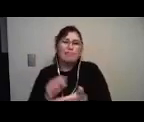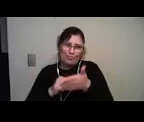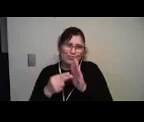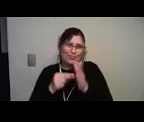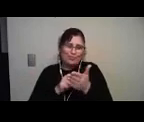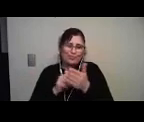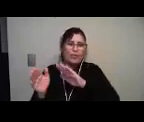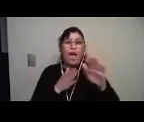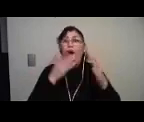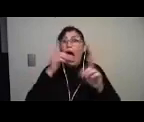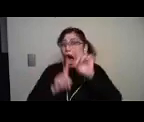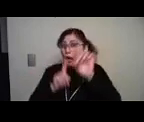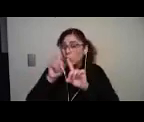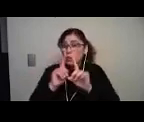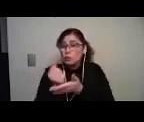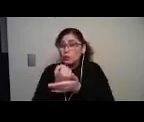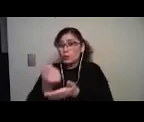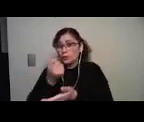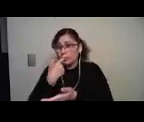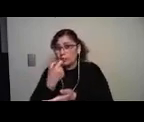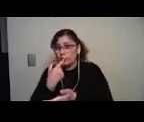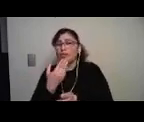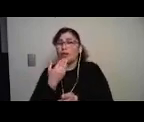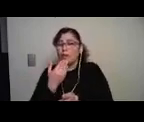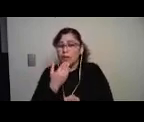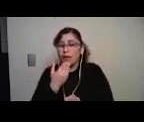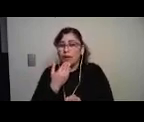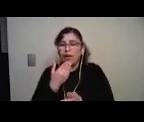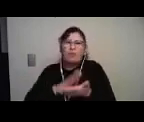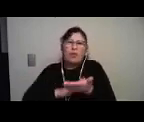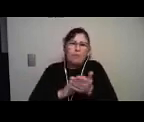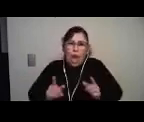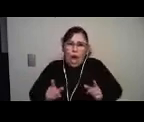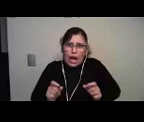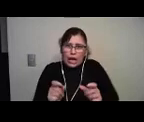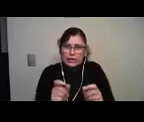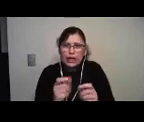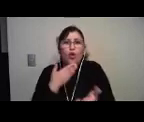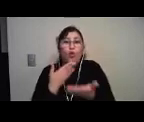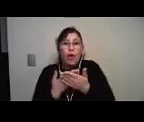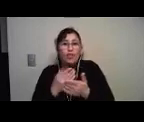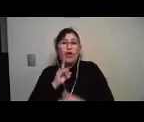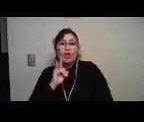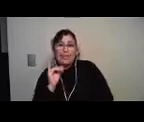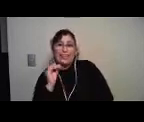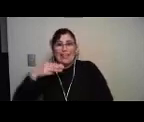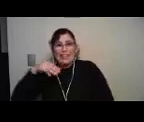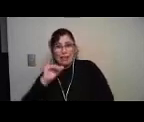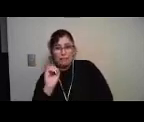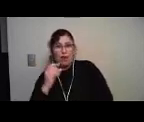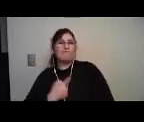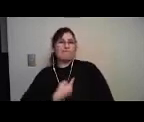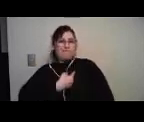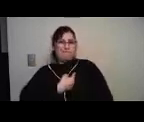Algunos medicamentos también como para tratar el cáncer, especialmente los procesos de quimioterapia, podrían alterar la